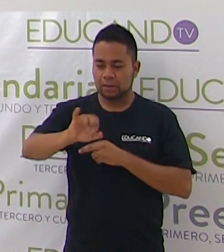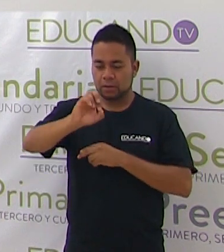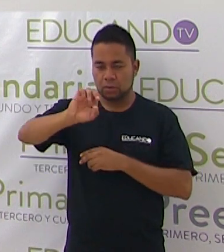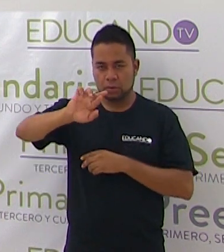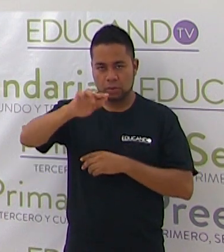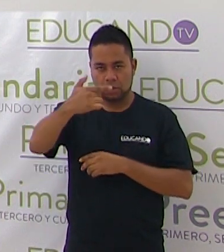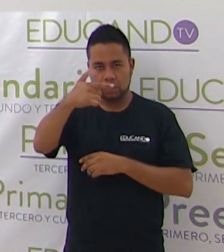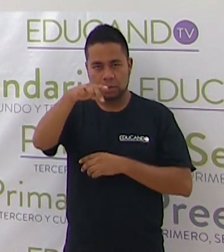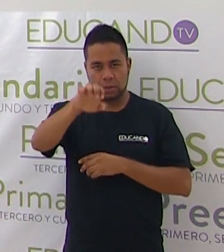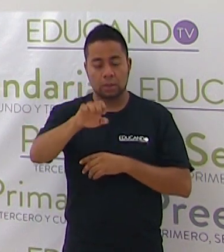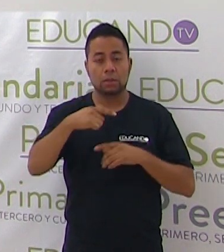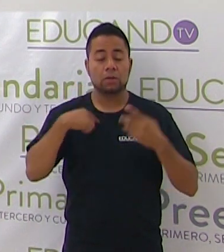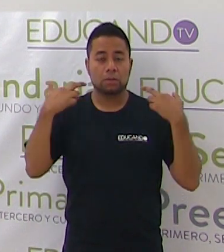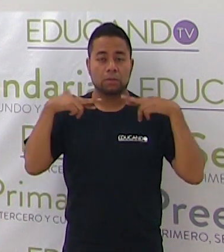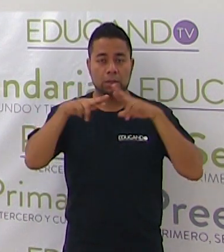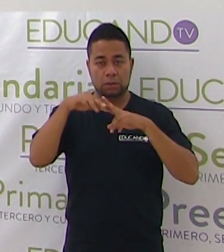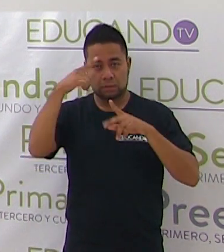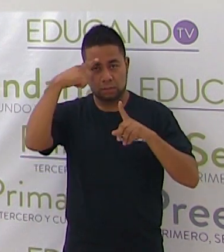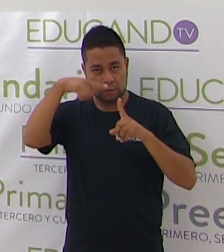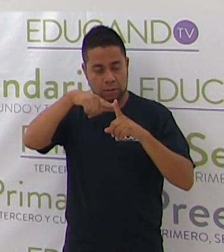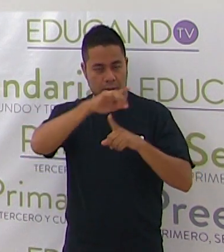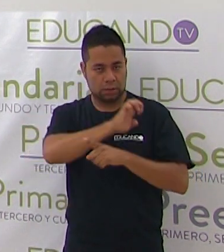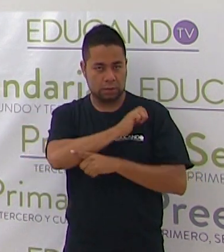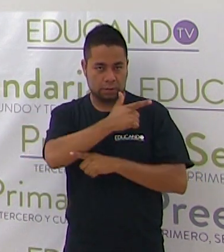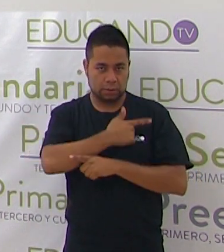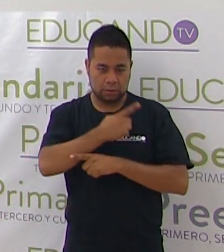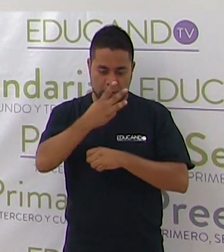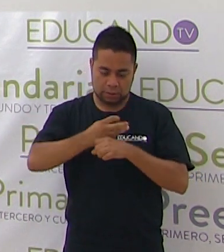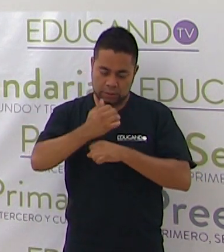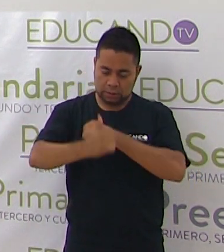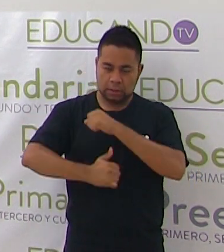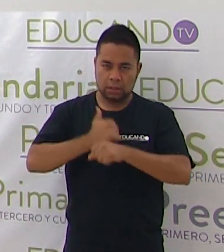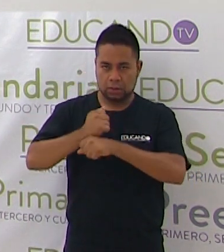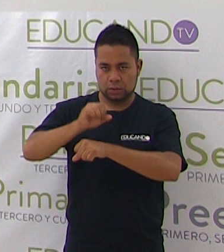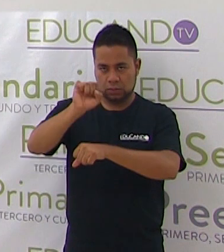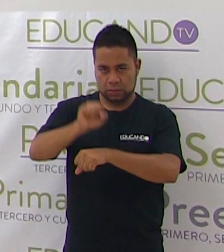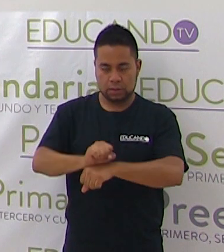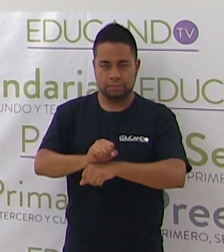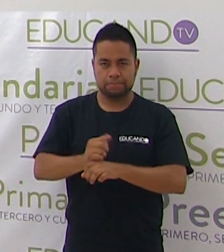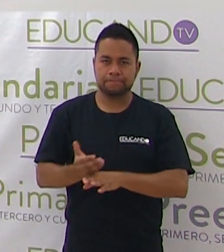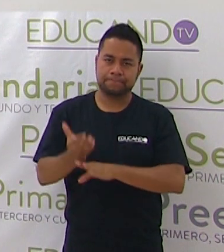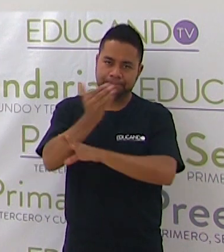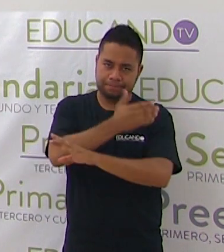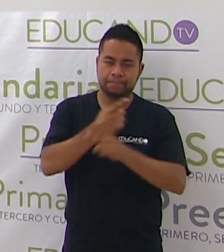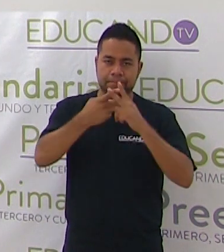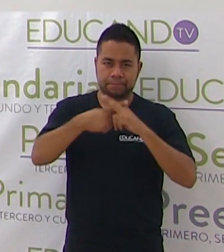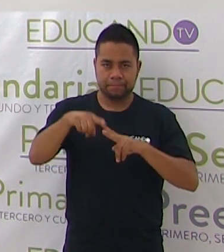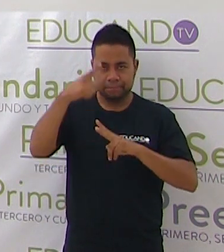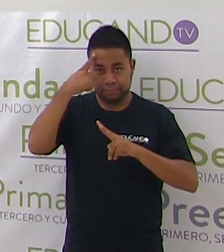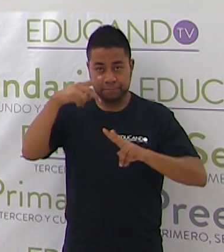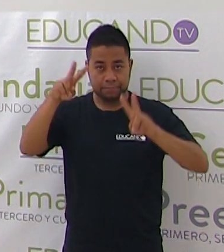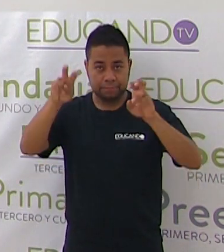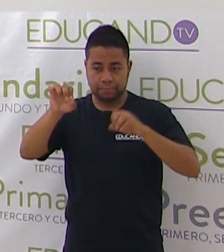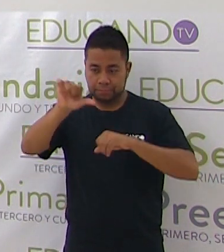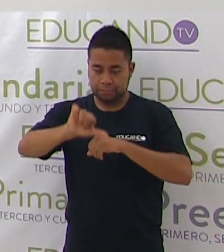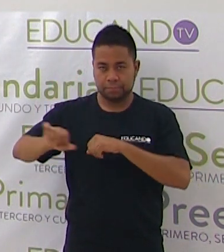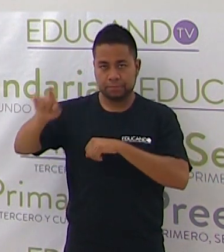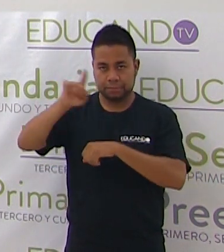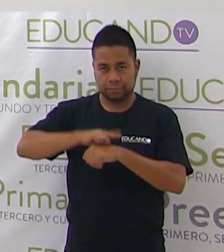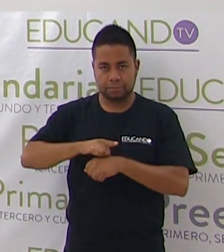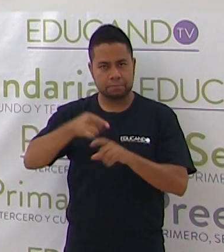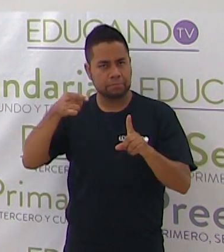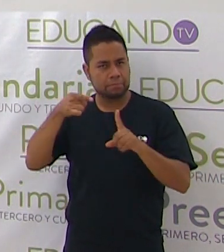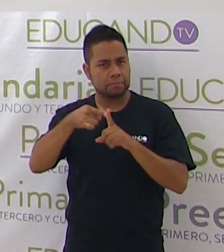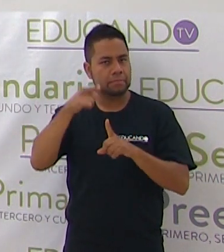soy el facilitador de la asignatura de Español tercer grado. Antes de abordar nuestro tema del día de hoy, el